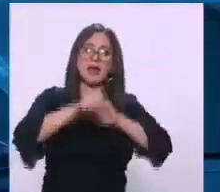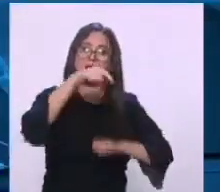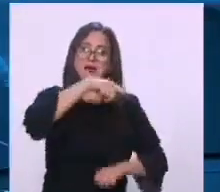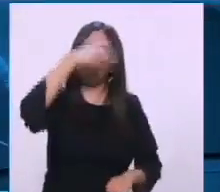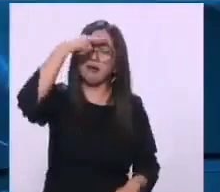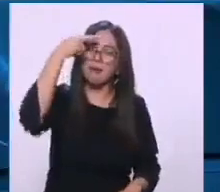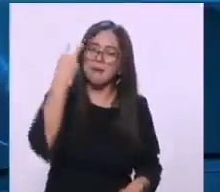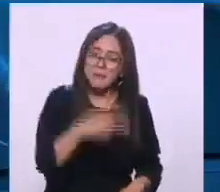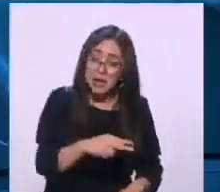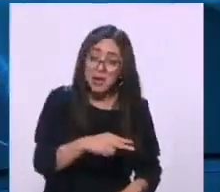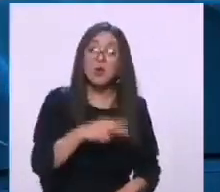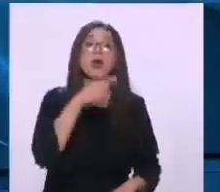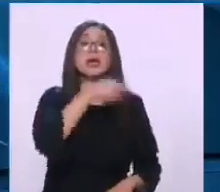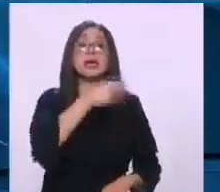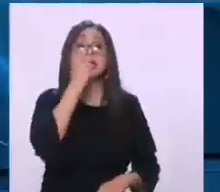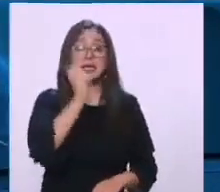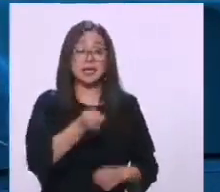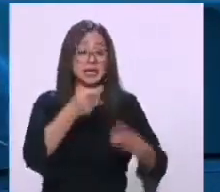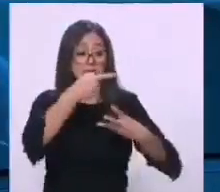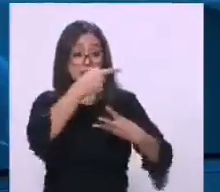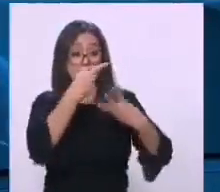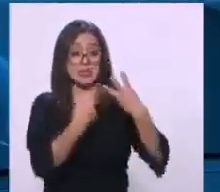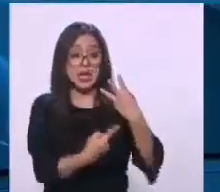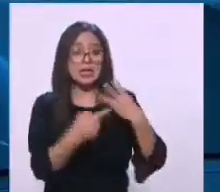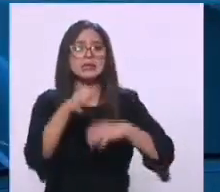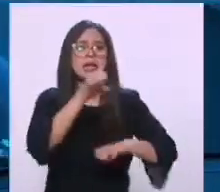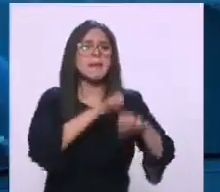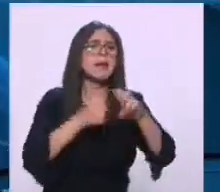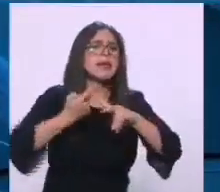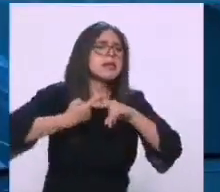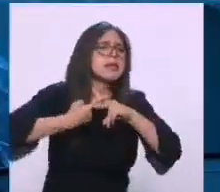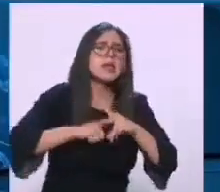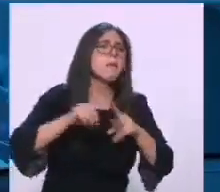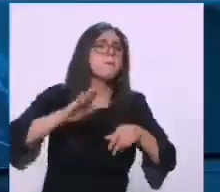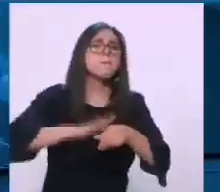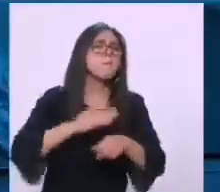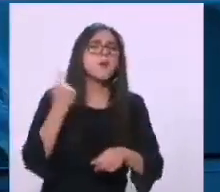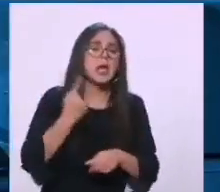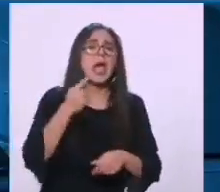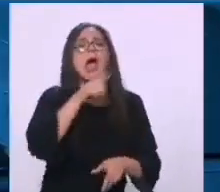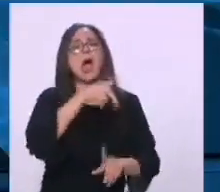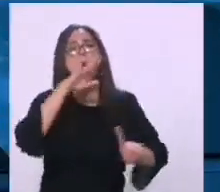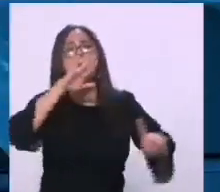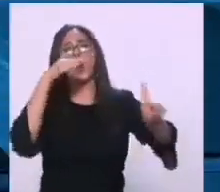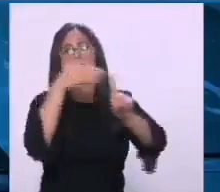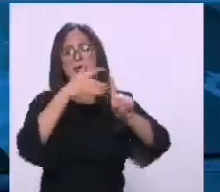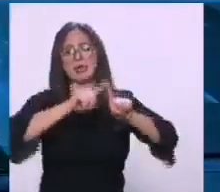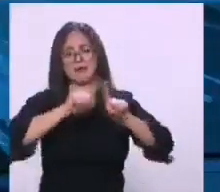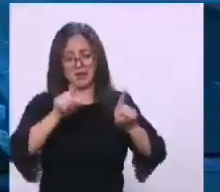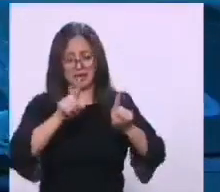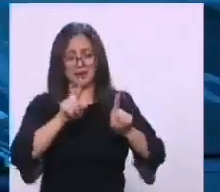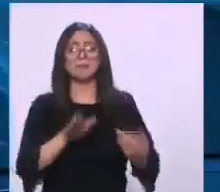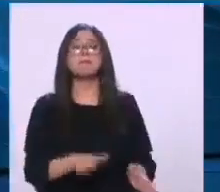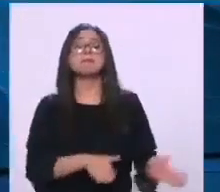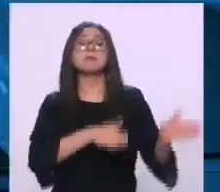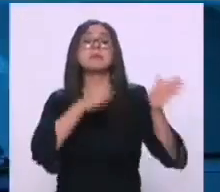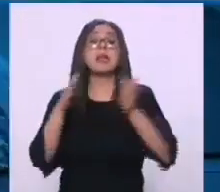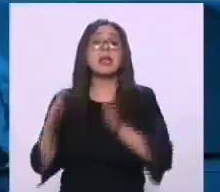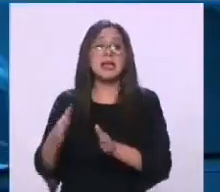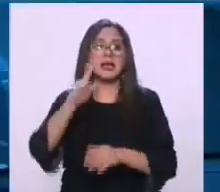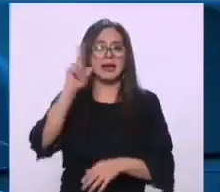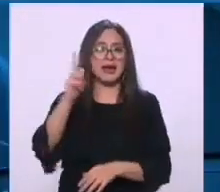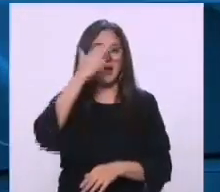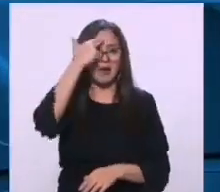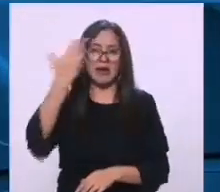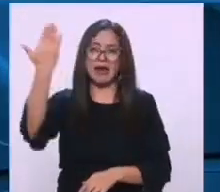esté empezando por estas 3 industrias tiene una razón de ser. Por otro lado, la Secretaría del Trabajo,